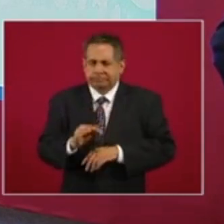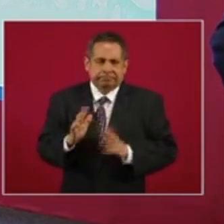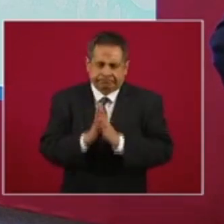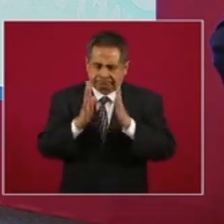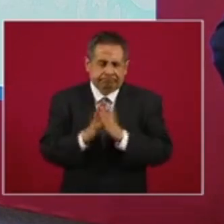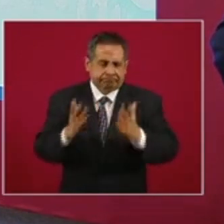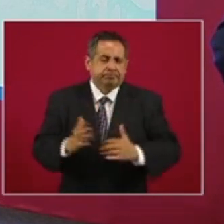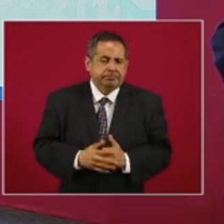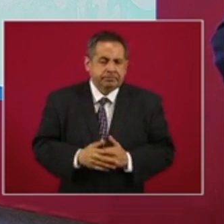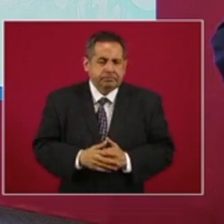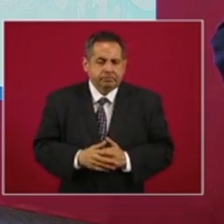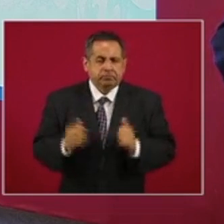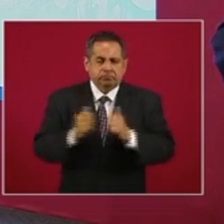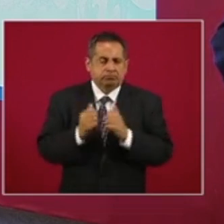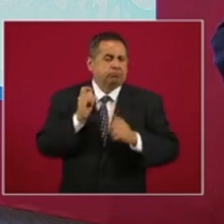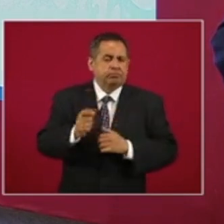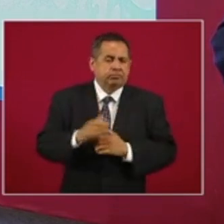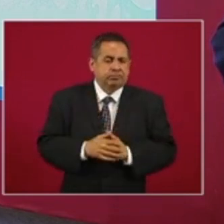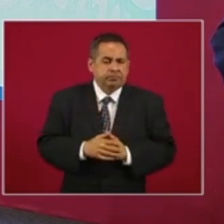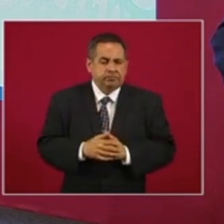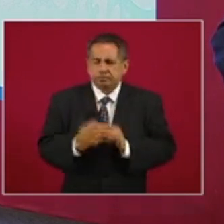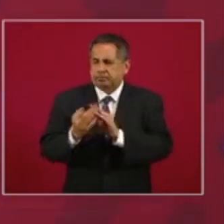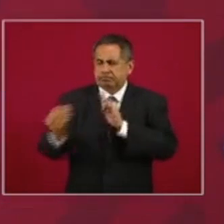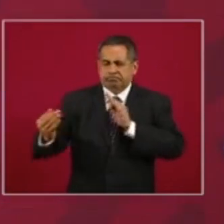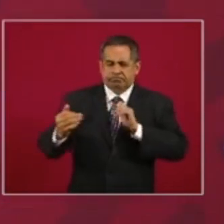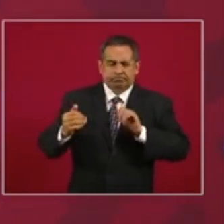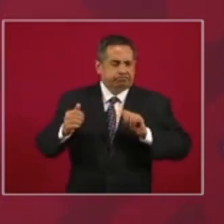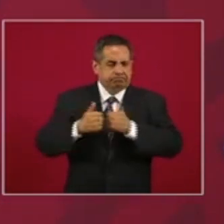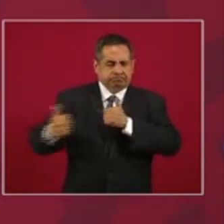participar con la distancia